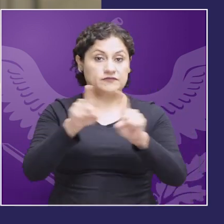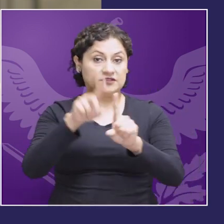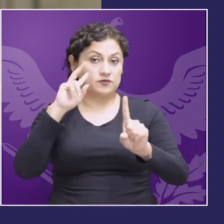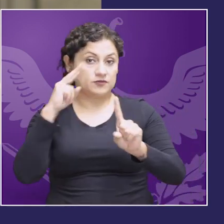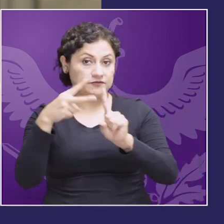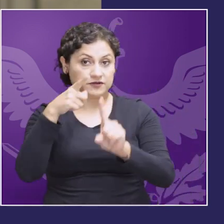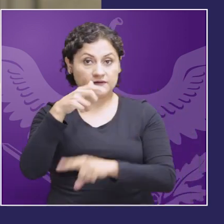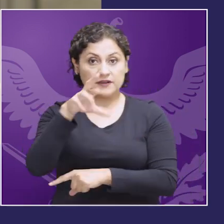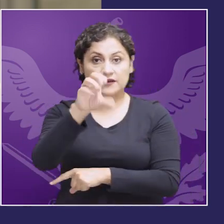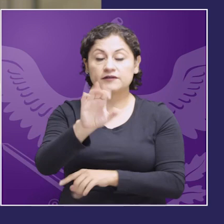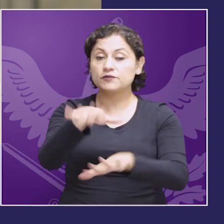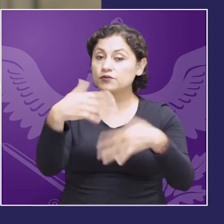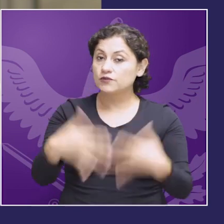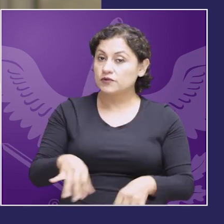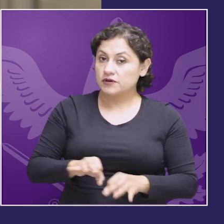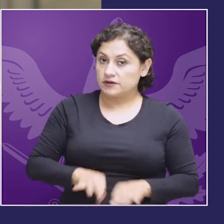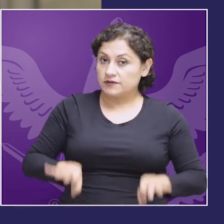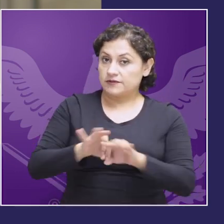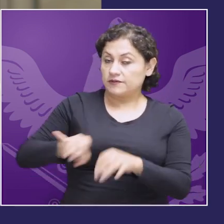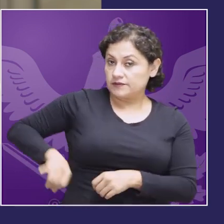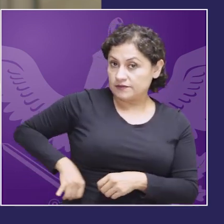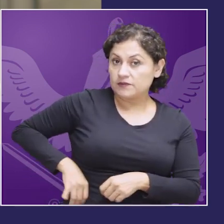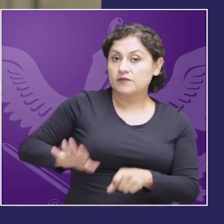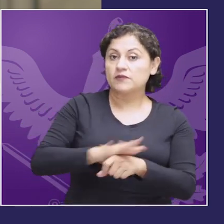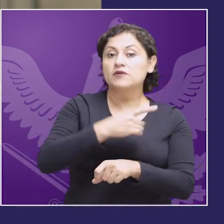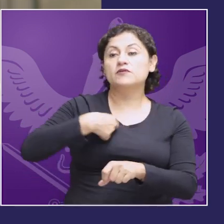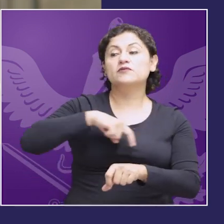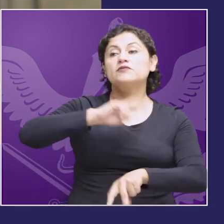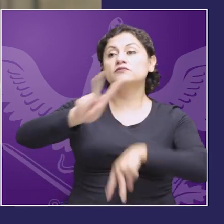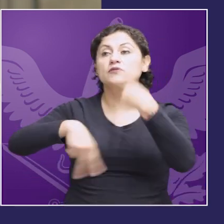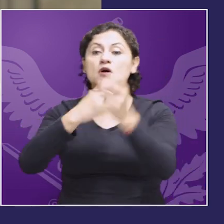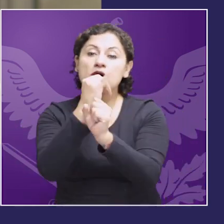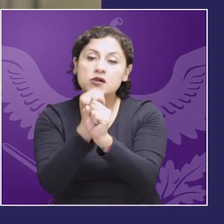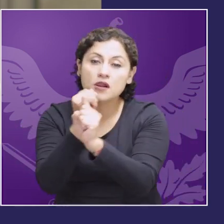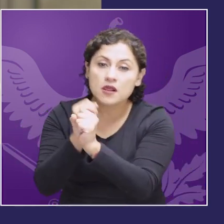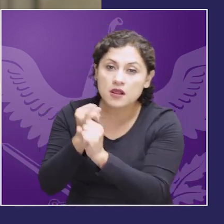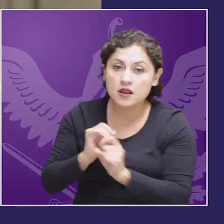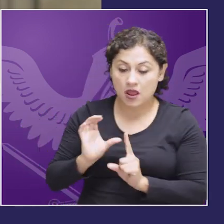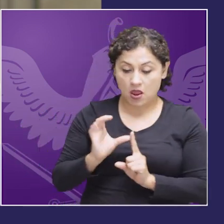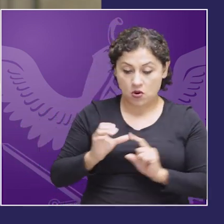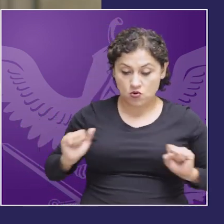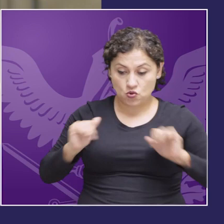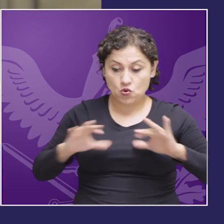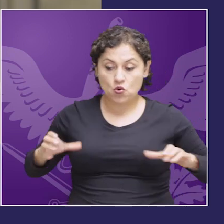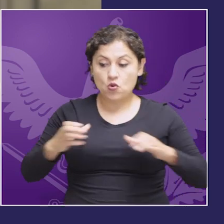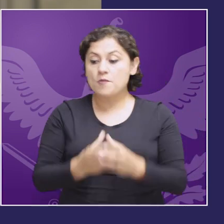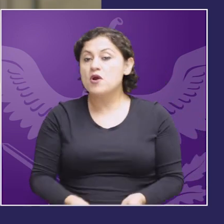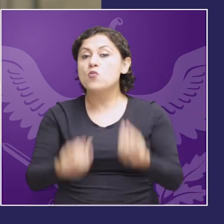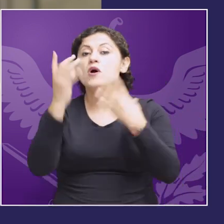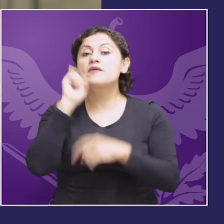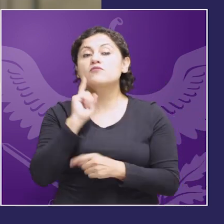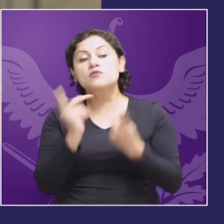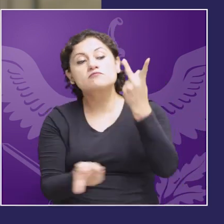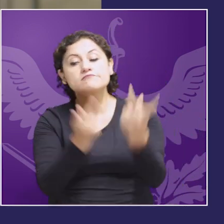levantar información. Entonces, ahí ha sido interesante porque, por ejemplo, hicimos un estudio estadístico sobre la participación de las mujeres